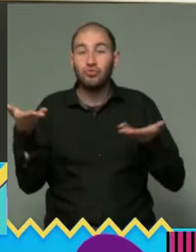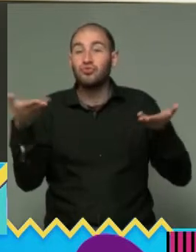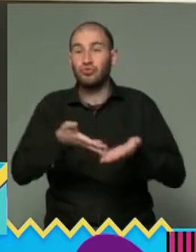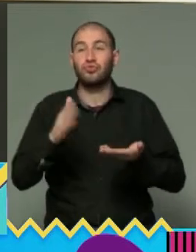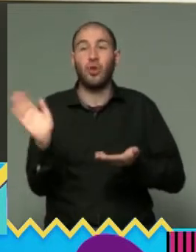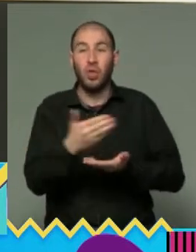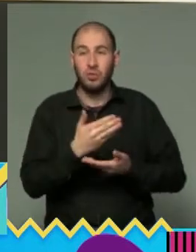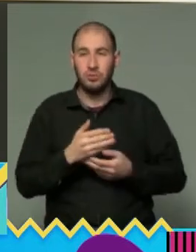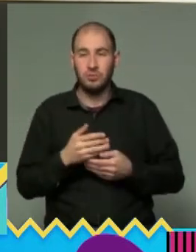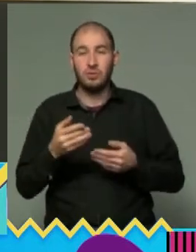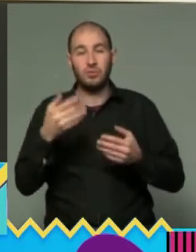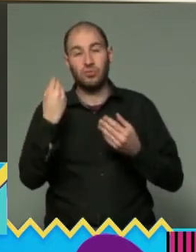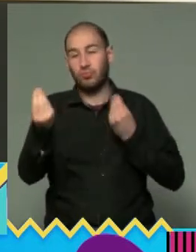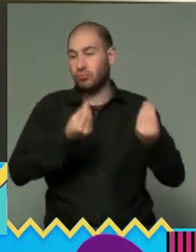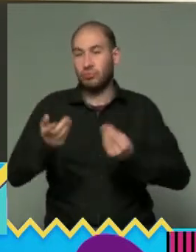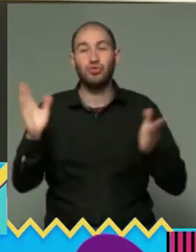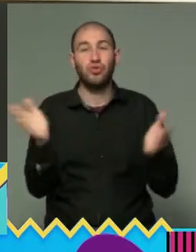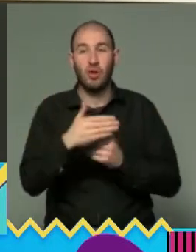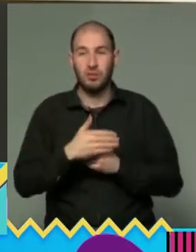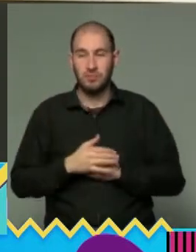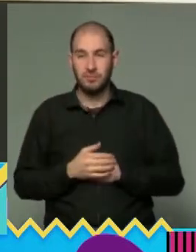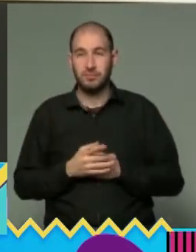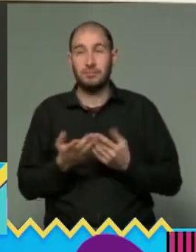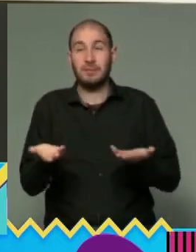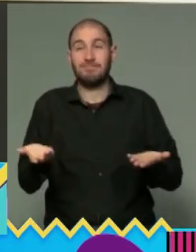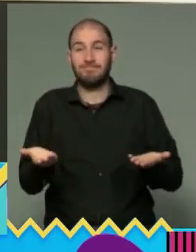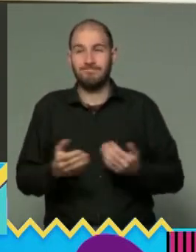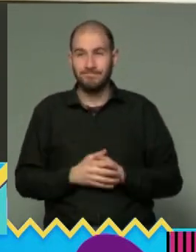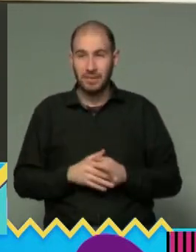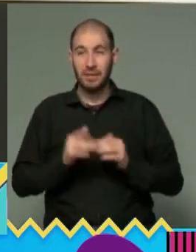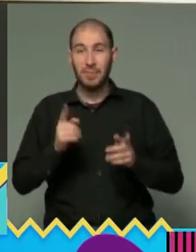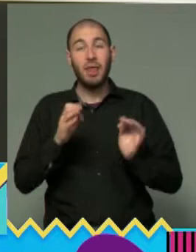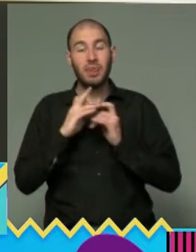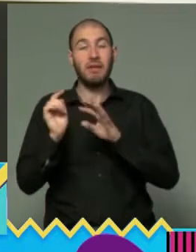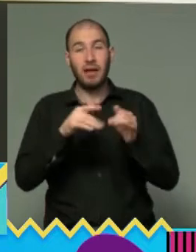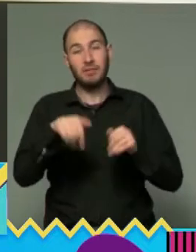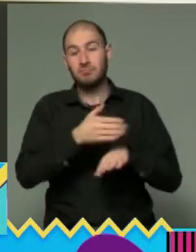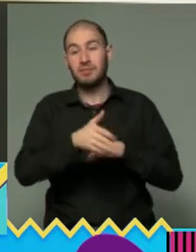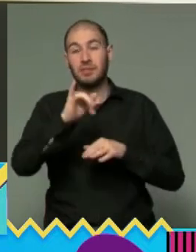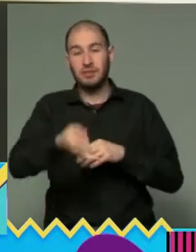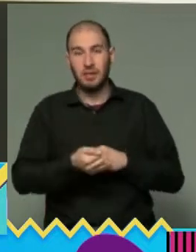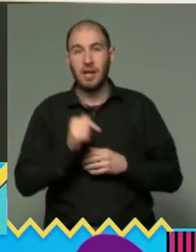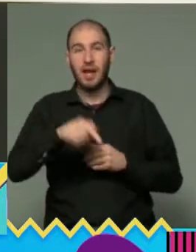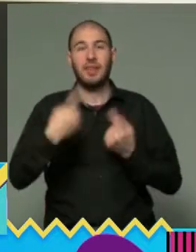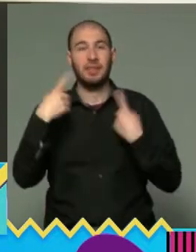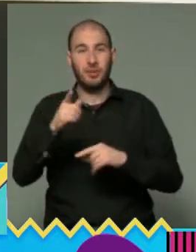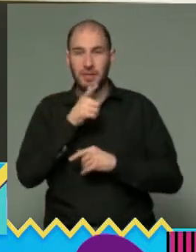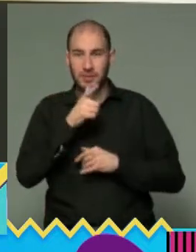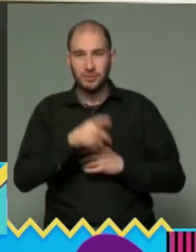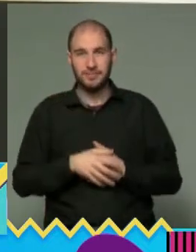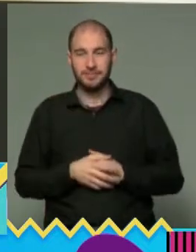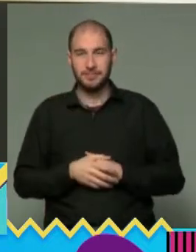las partes, sí, exactamente. Sí. Pero bueno, igualmente el debate lo vamos a dar aquí en Distintos